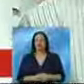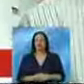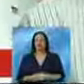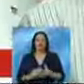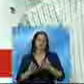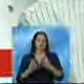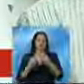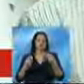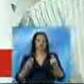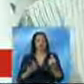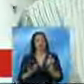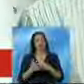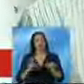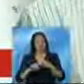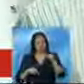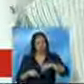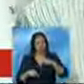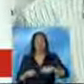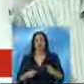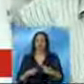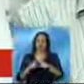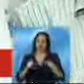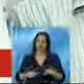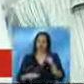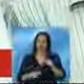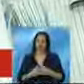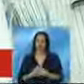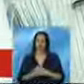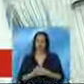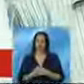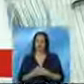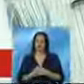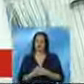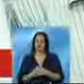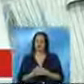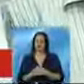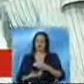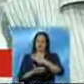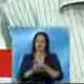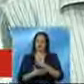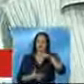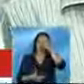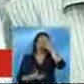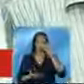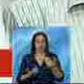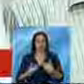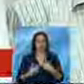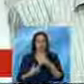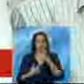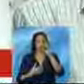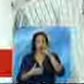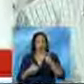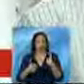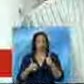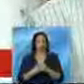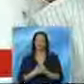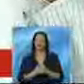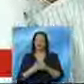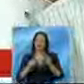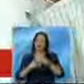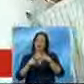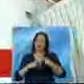hay mucho que hacer aquí, porque esta zona del país tiene un inmenso futuro con la expansión de Chavi